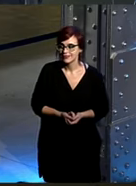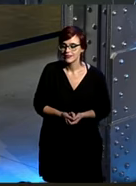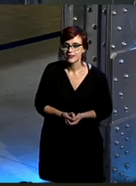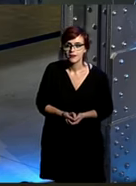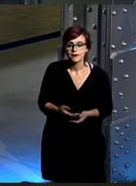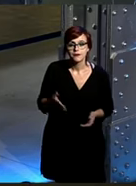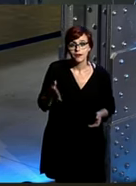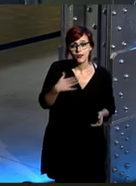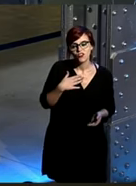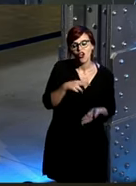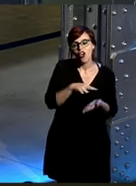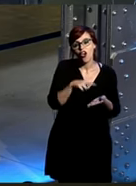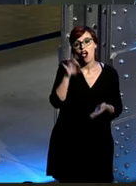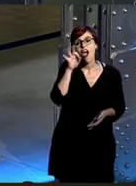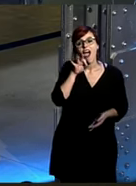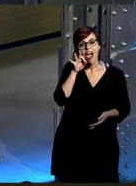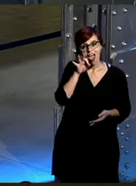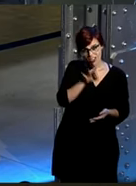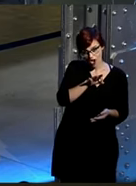No es porque sea gallego, pero sí y no.